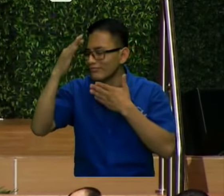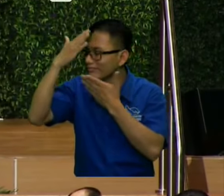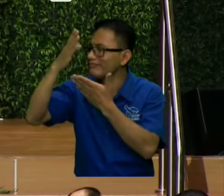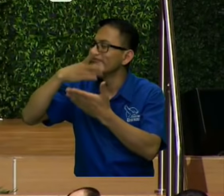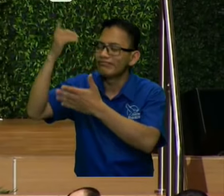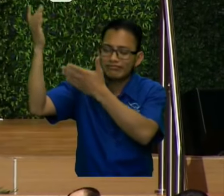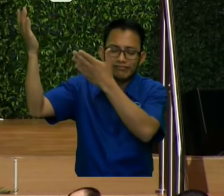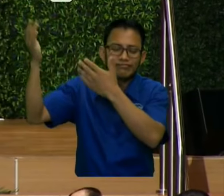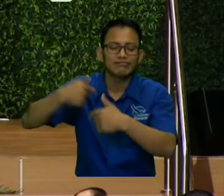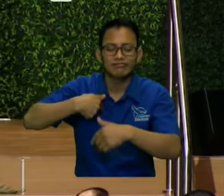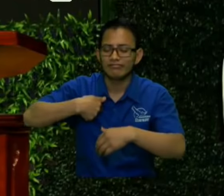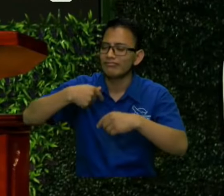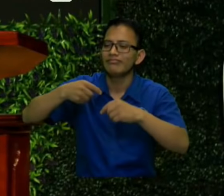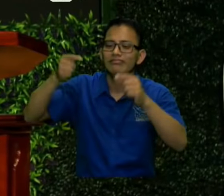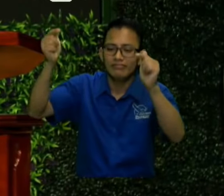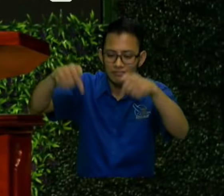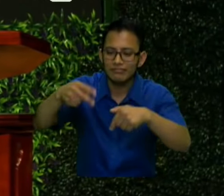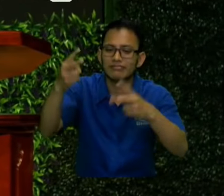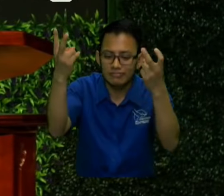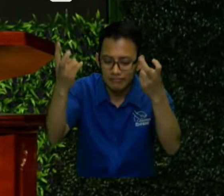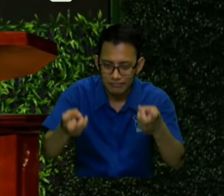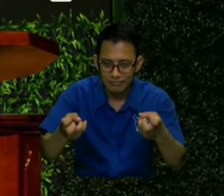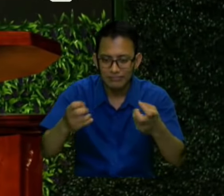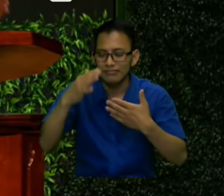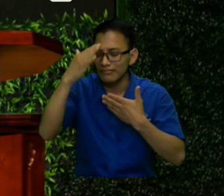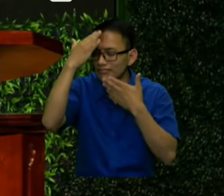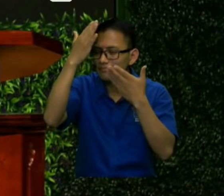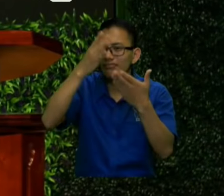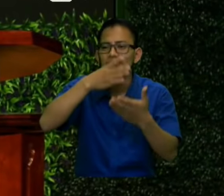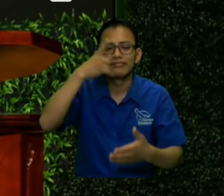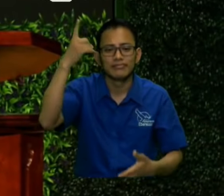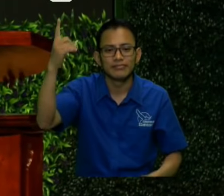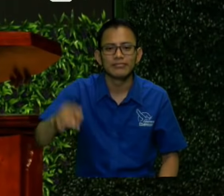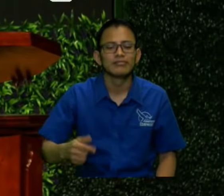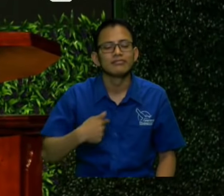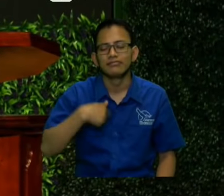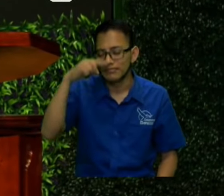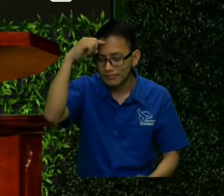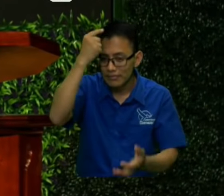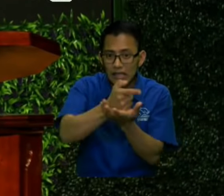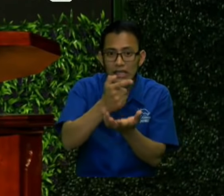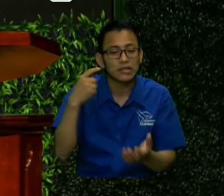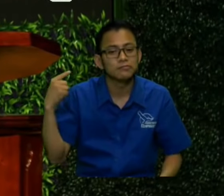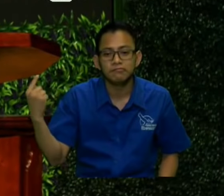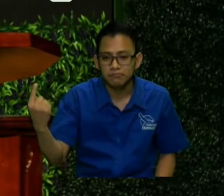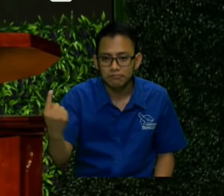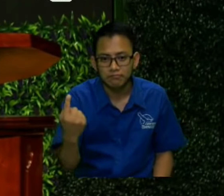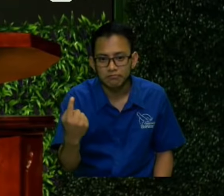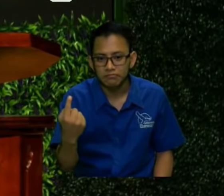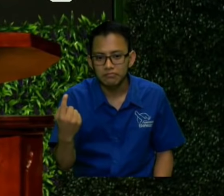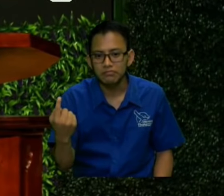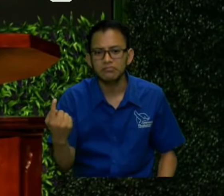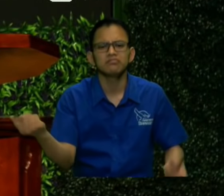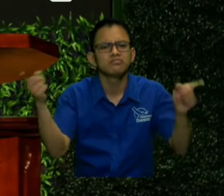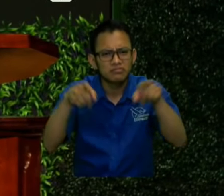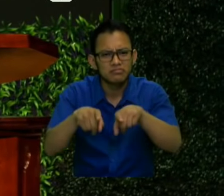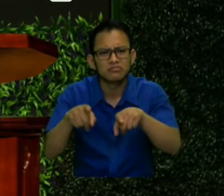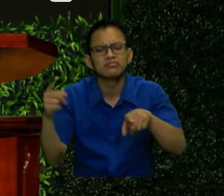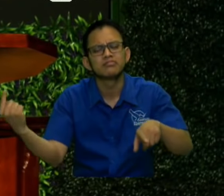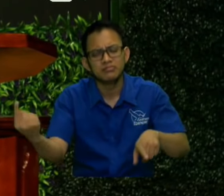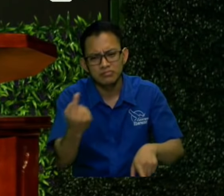bendición, gracias a Dios. Yo creo que a todos nos pasa que no importa en